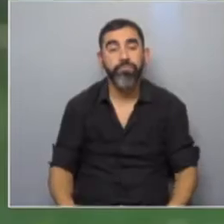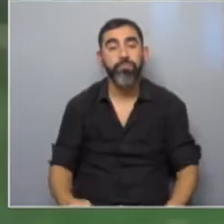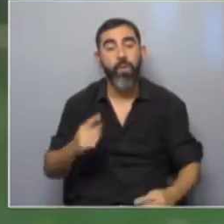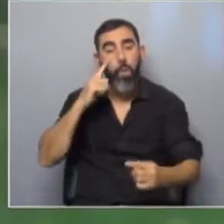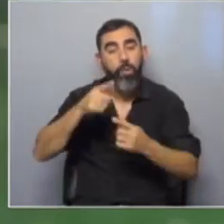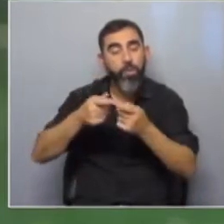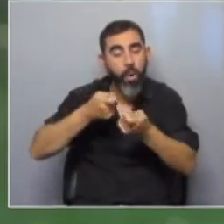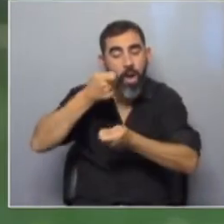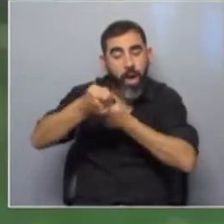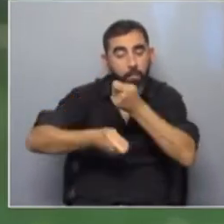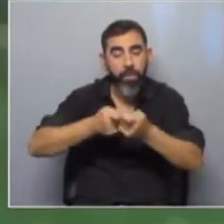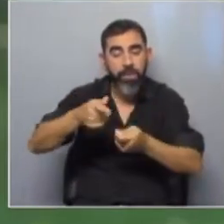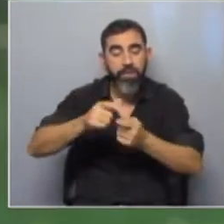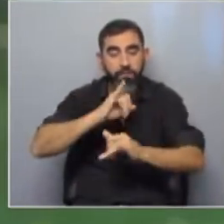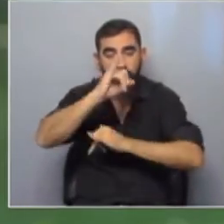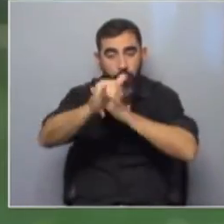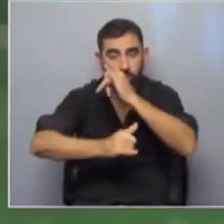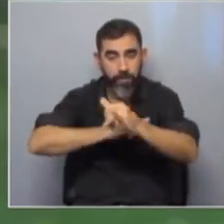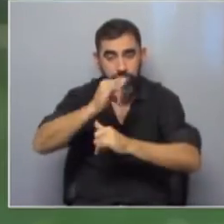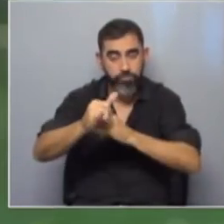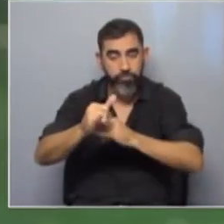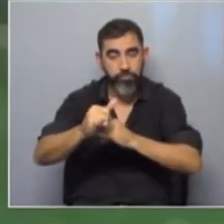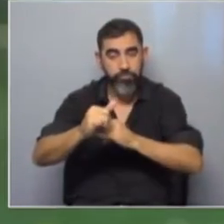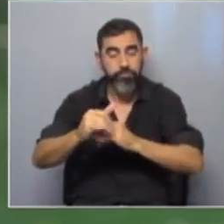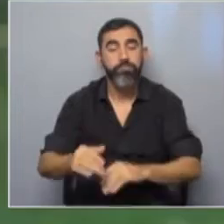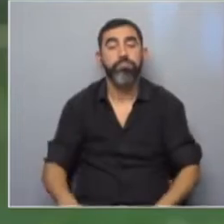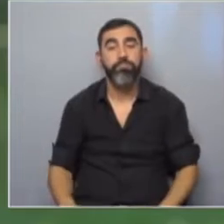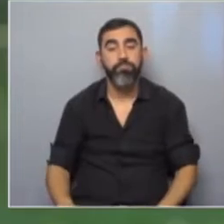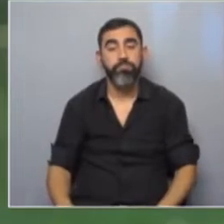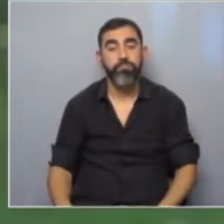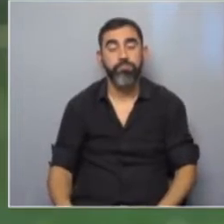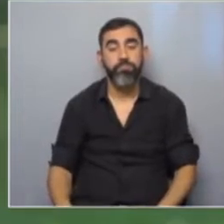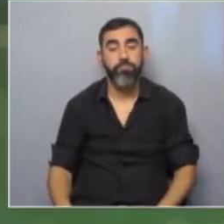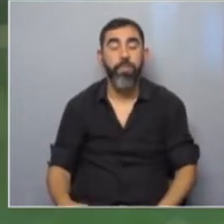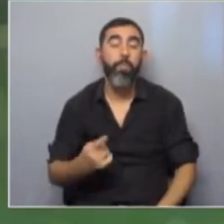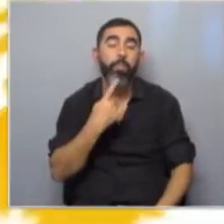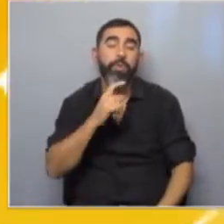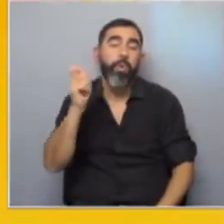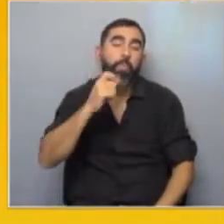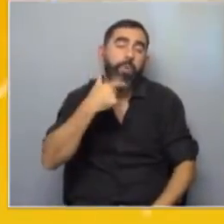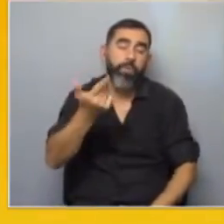es aportar ese tipo de insumos para el desarrollo, bueno, de políticas públicas.